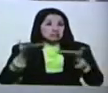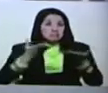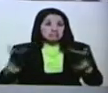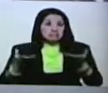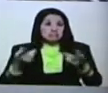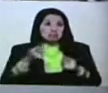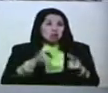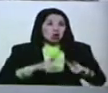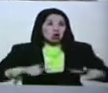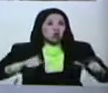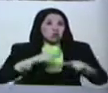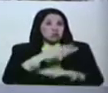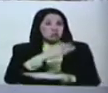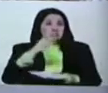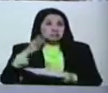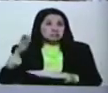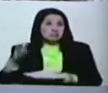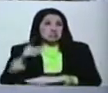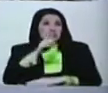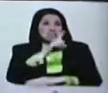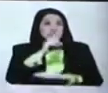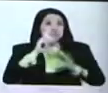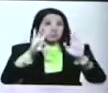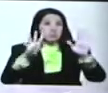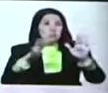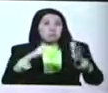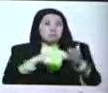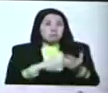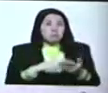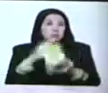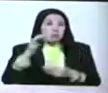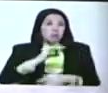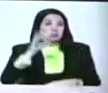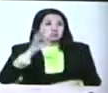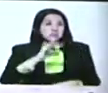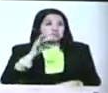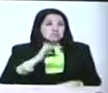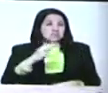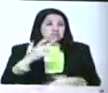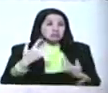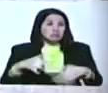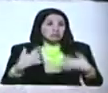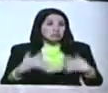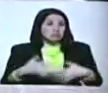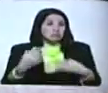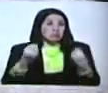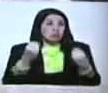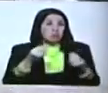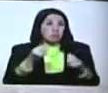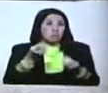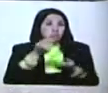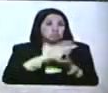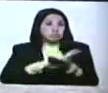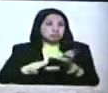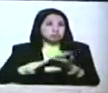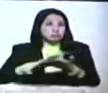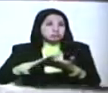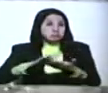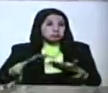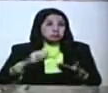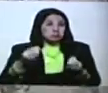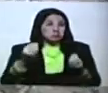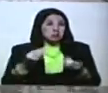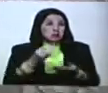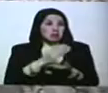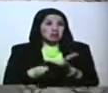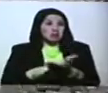desechos en 19.000%. Sumado a la desidia, 1.000 huecos en las vías de los sectores más vulnerables. A pesar de